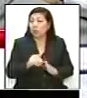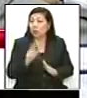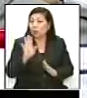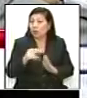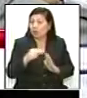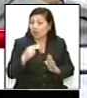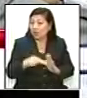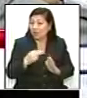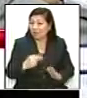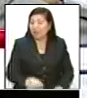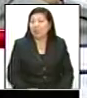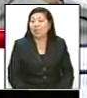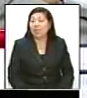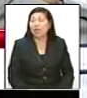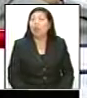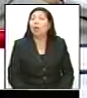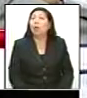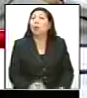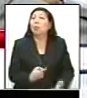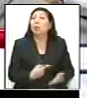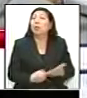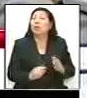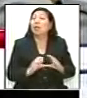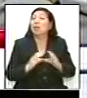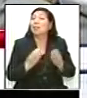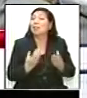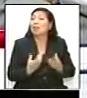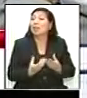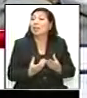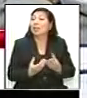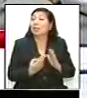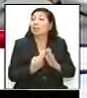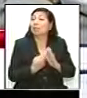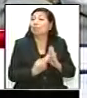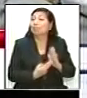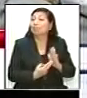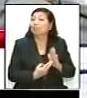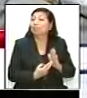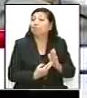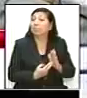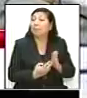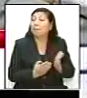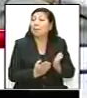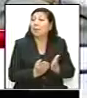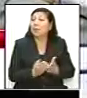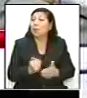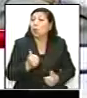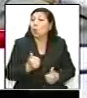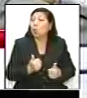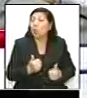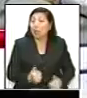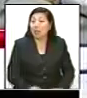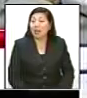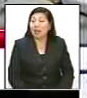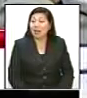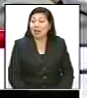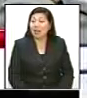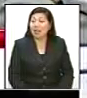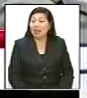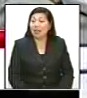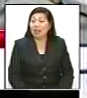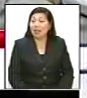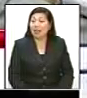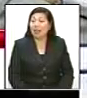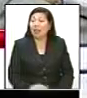niveles. Entonces, ¿cómo es que el Congreso de la República, mediante una ley de emergencia, va